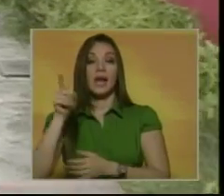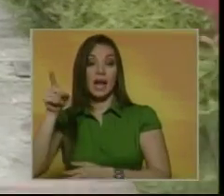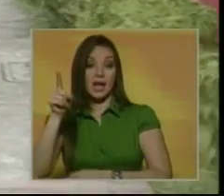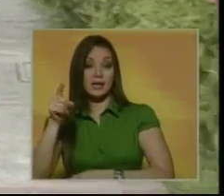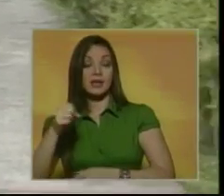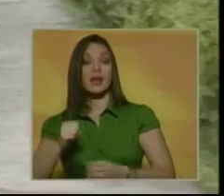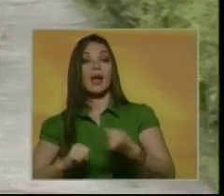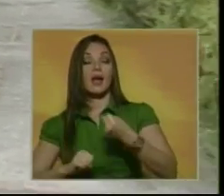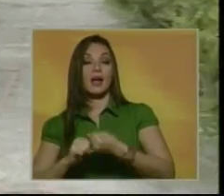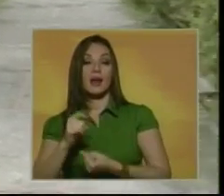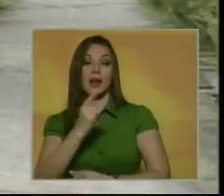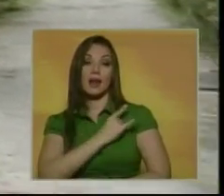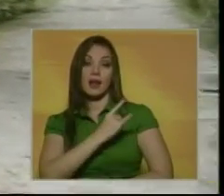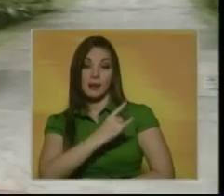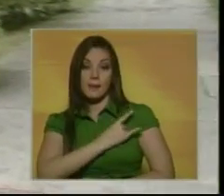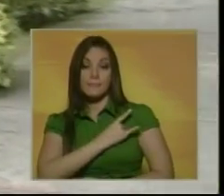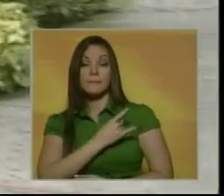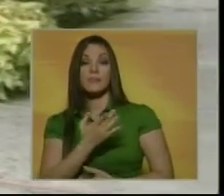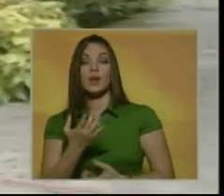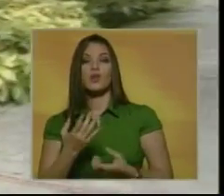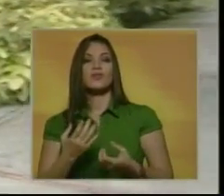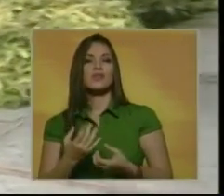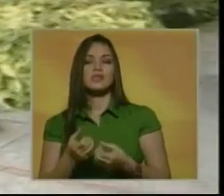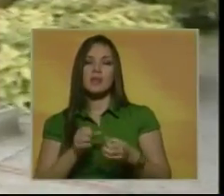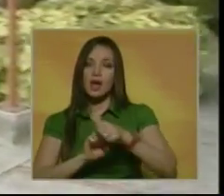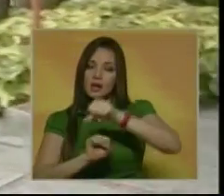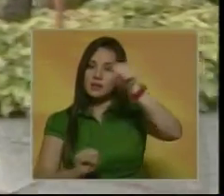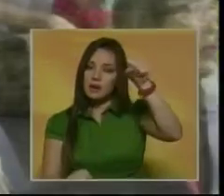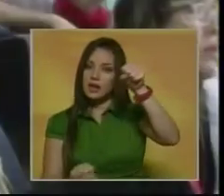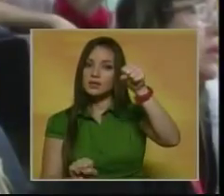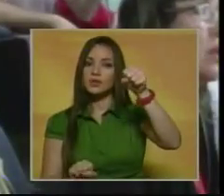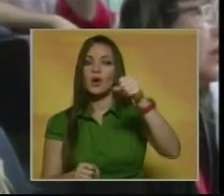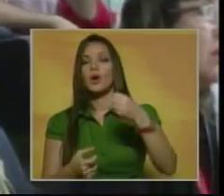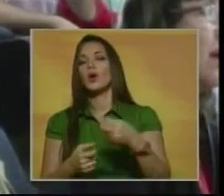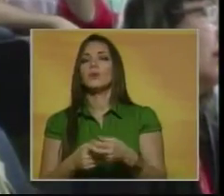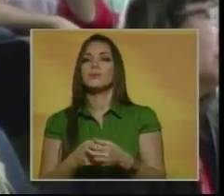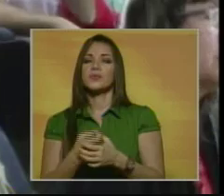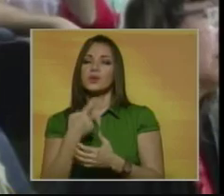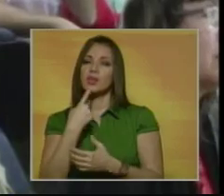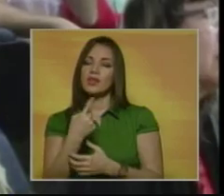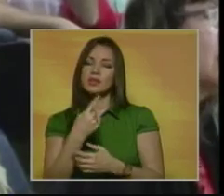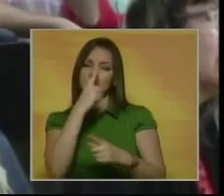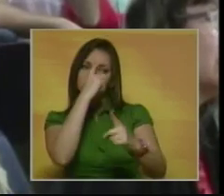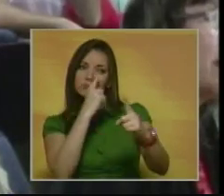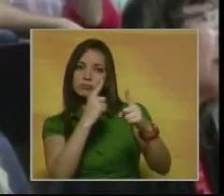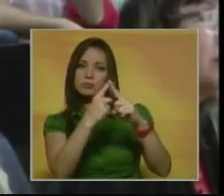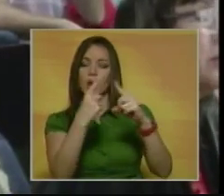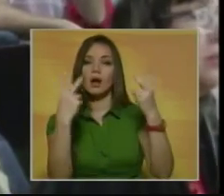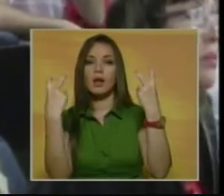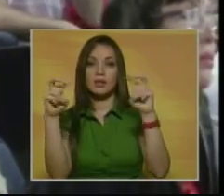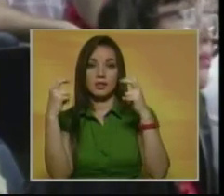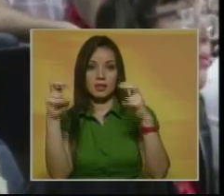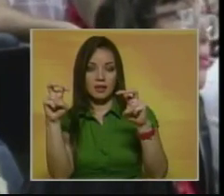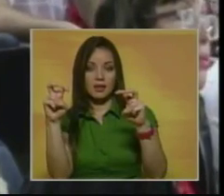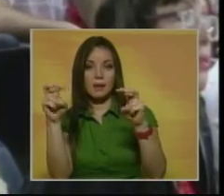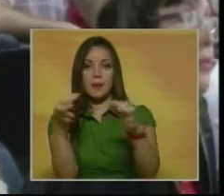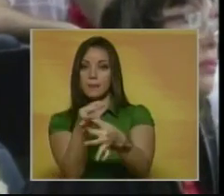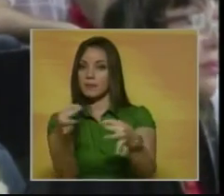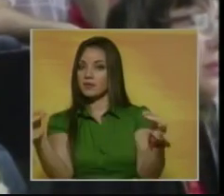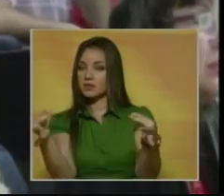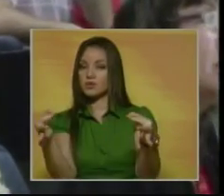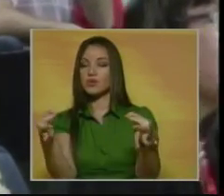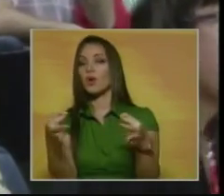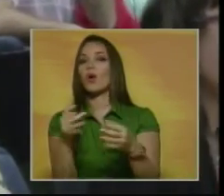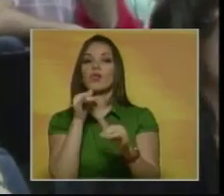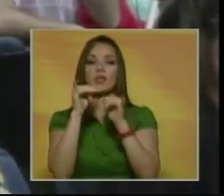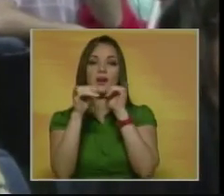con el apoyo de Venevisión y la aerolínea LASER, apunta a la especialización y actualización de contenidos para la perfección de los